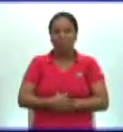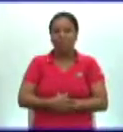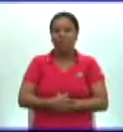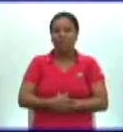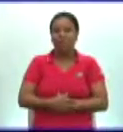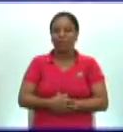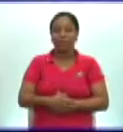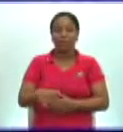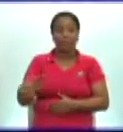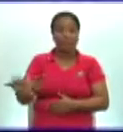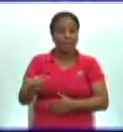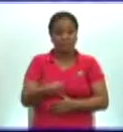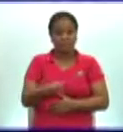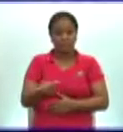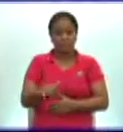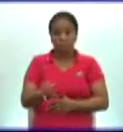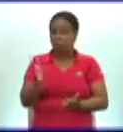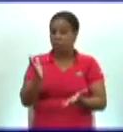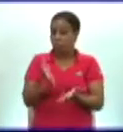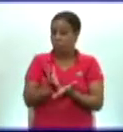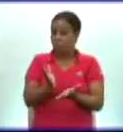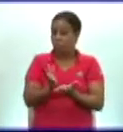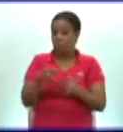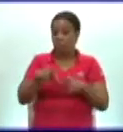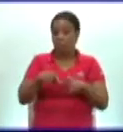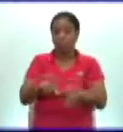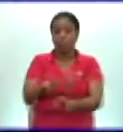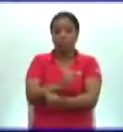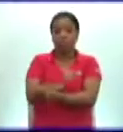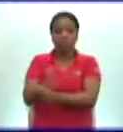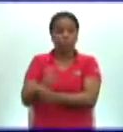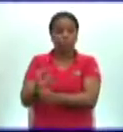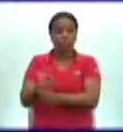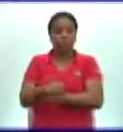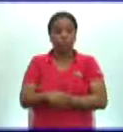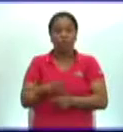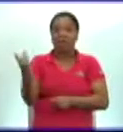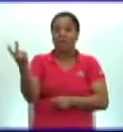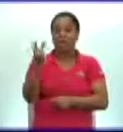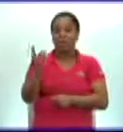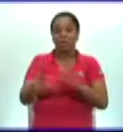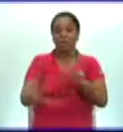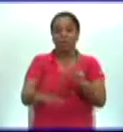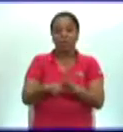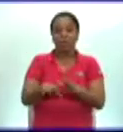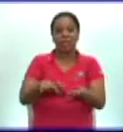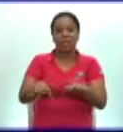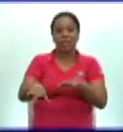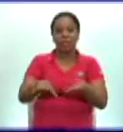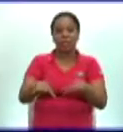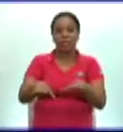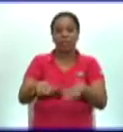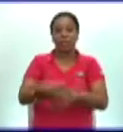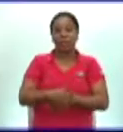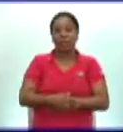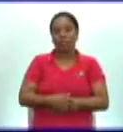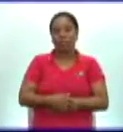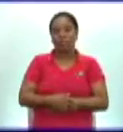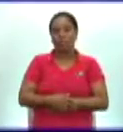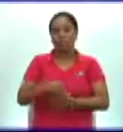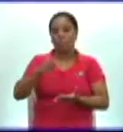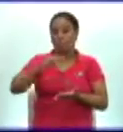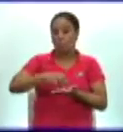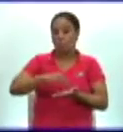También estuviste estudiando con tu profesor la segunda ley del movimiento,